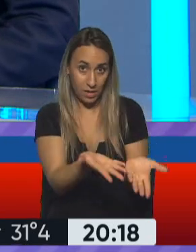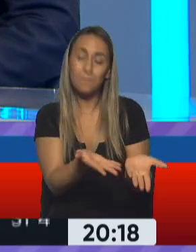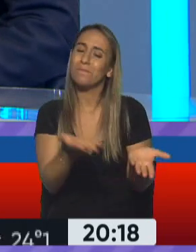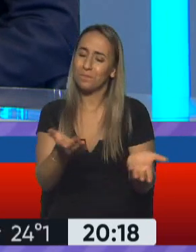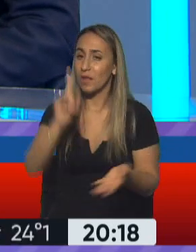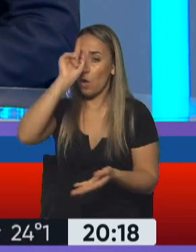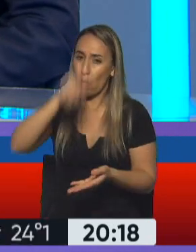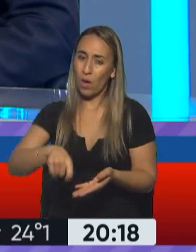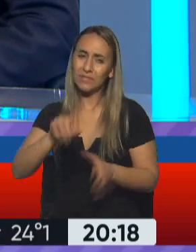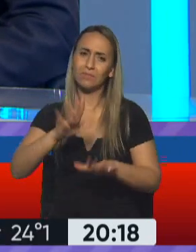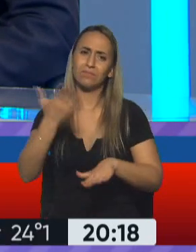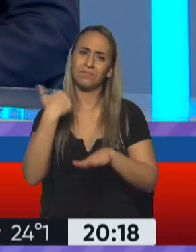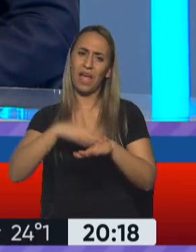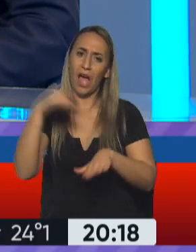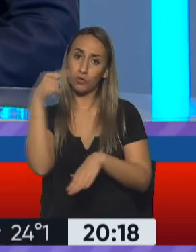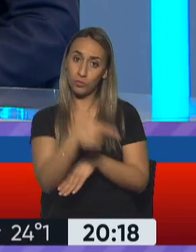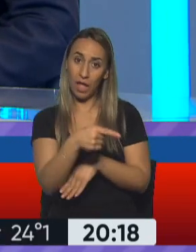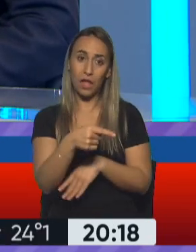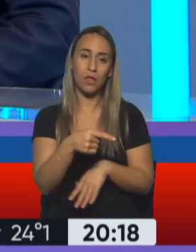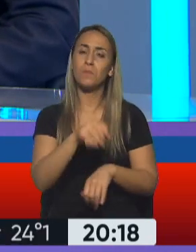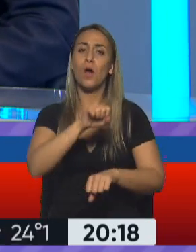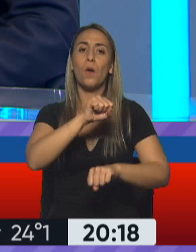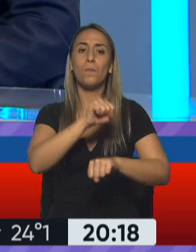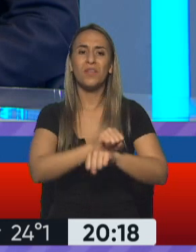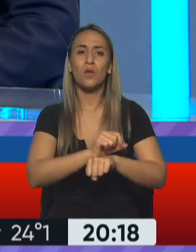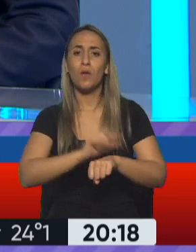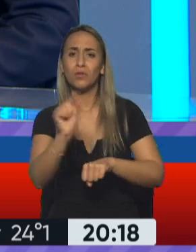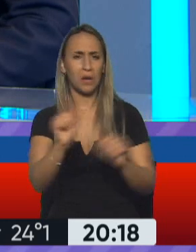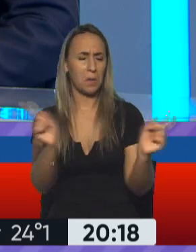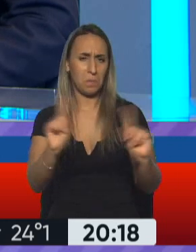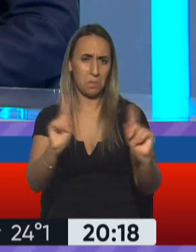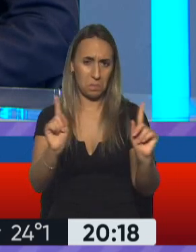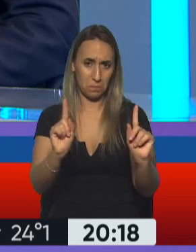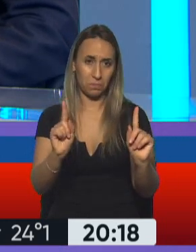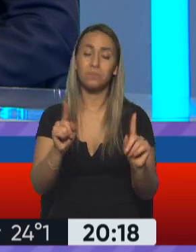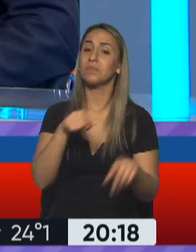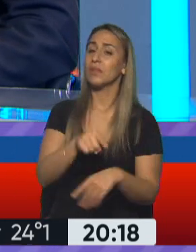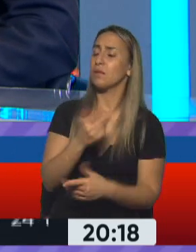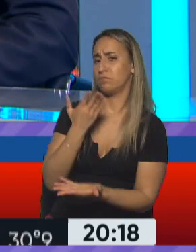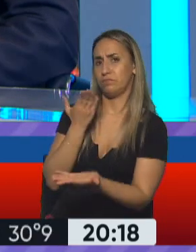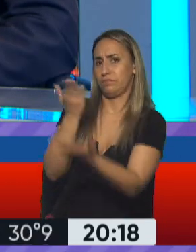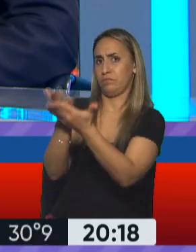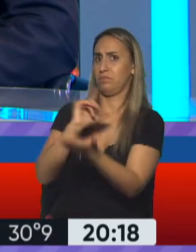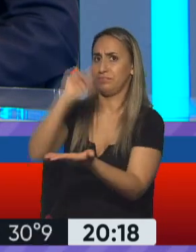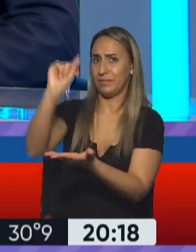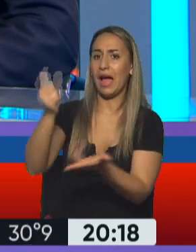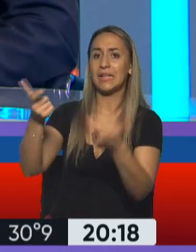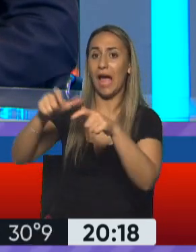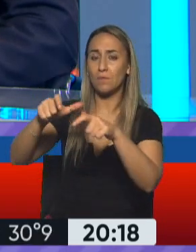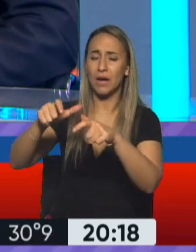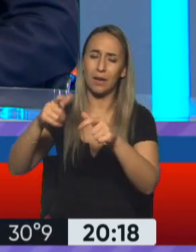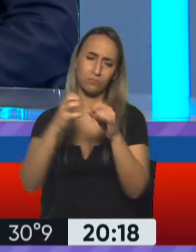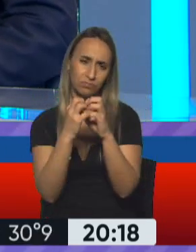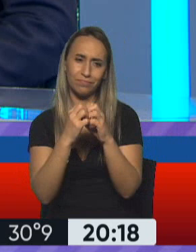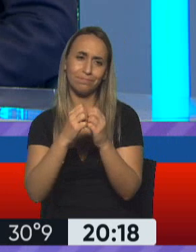instancia lo había procesado sin prisión preventiva. Apeló ante la Cámara y la Cámara hoy resolvió confirmar